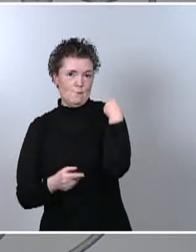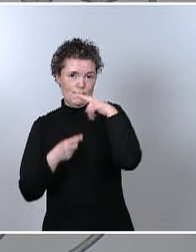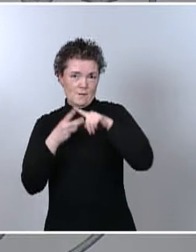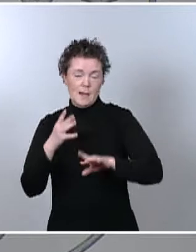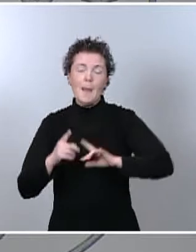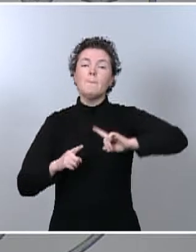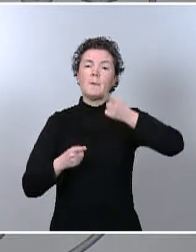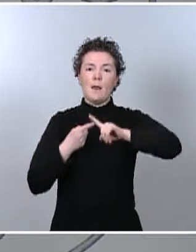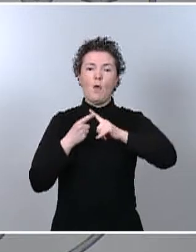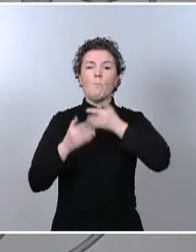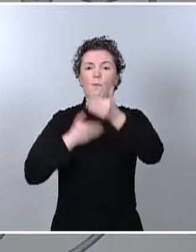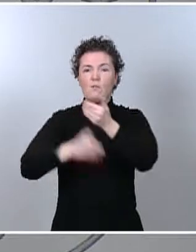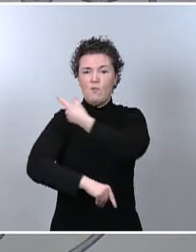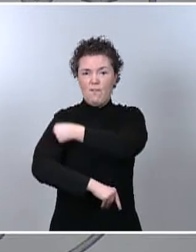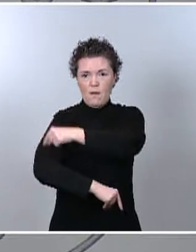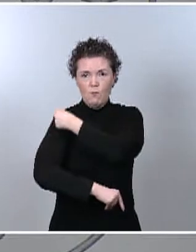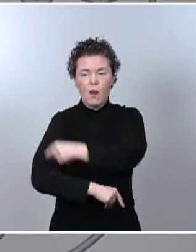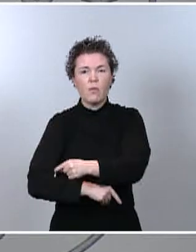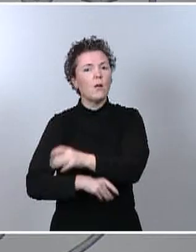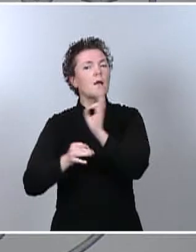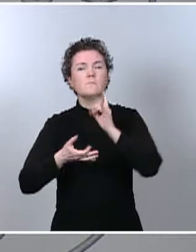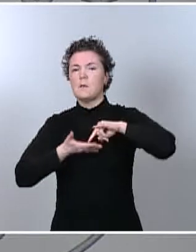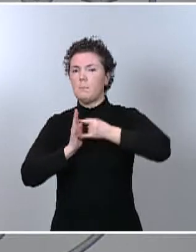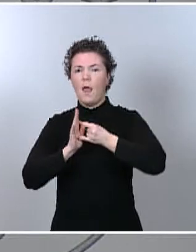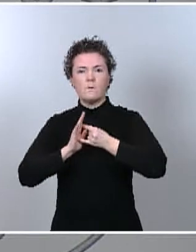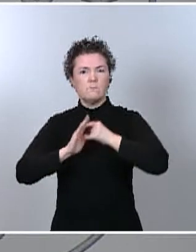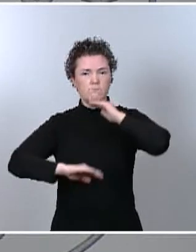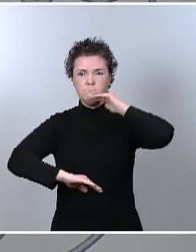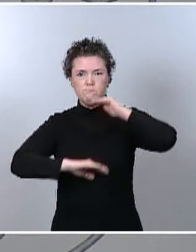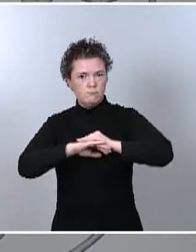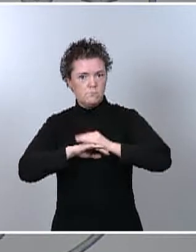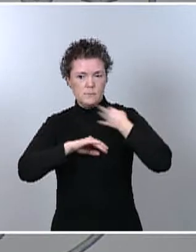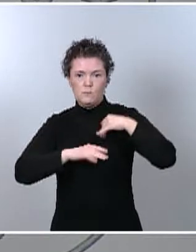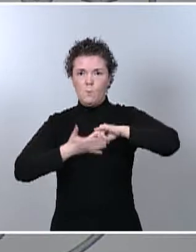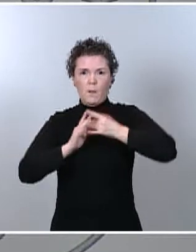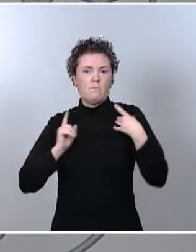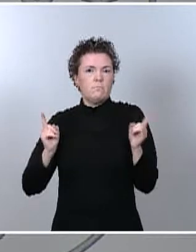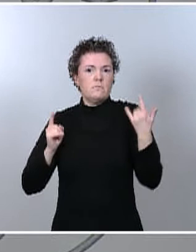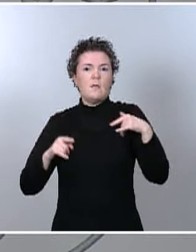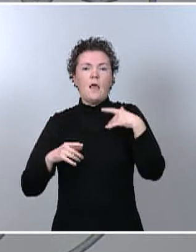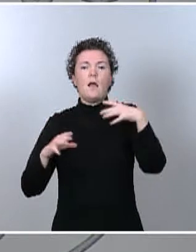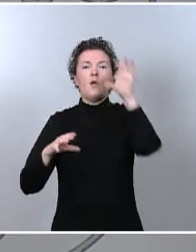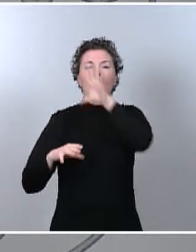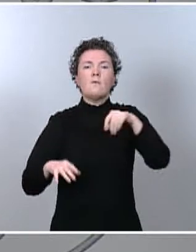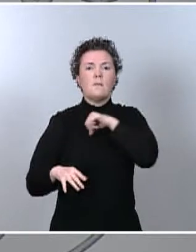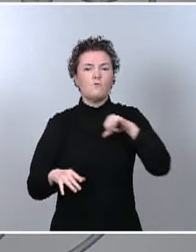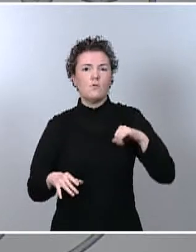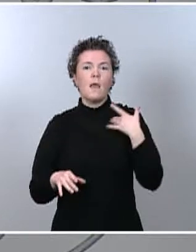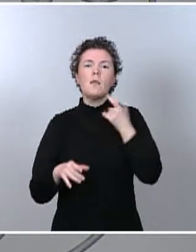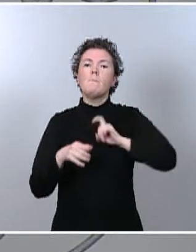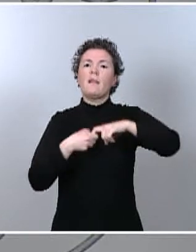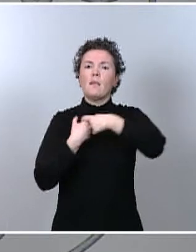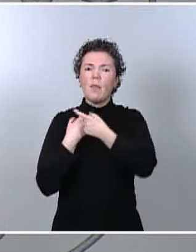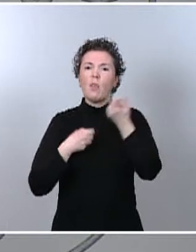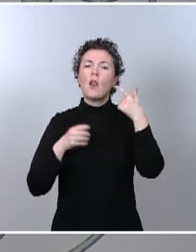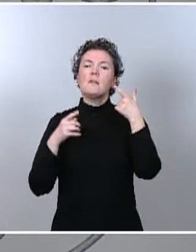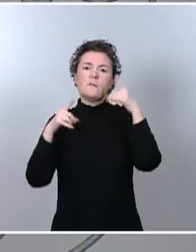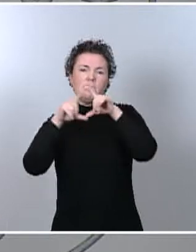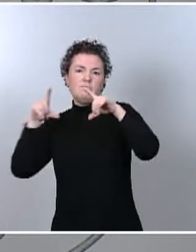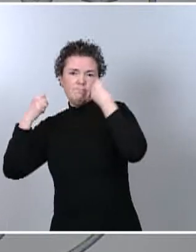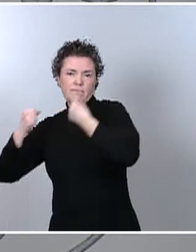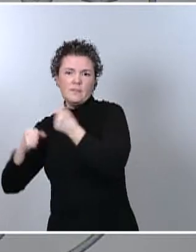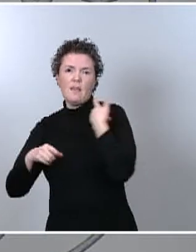se está desarrollando conforme al plan que habíamos acordado con las comunidades autónomas y con participación de sociedades científicas. No hay ningún problema